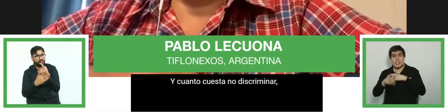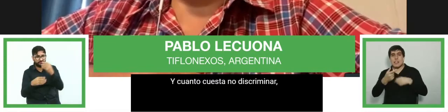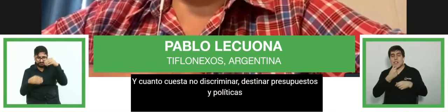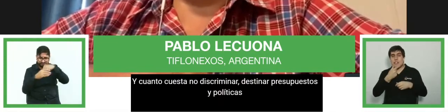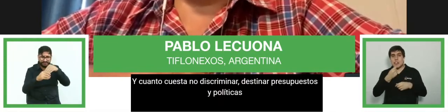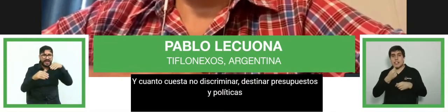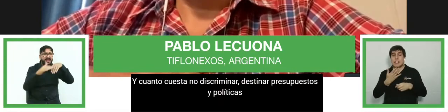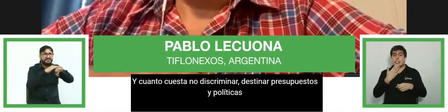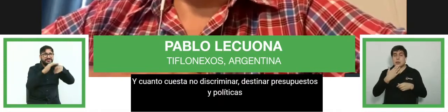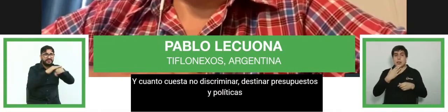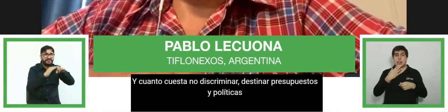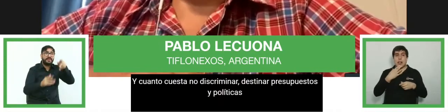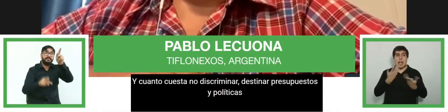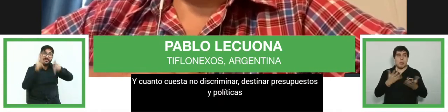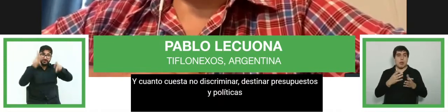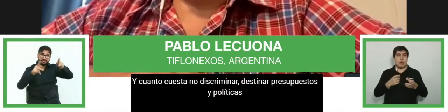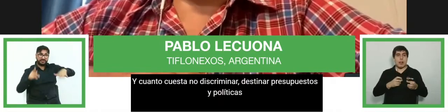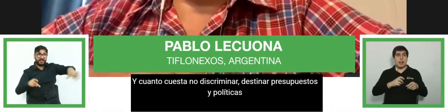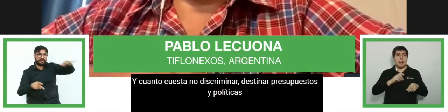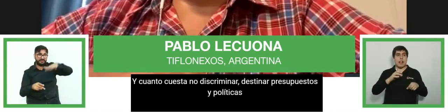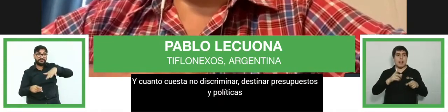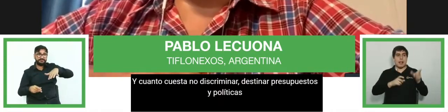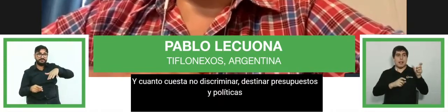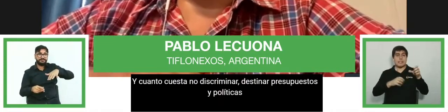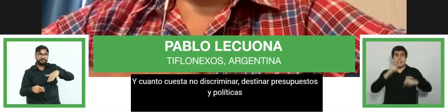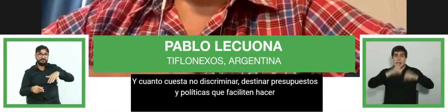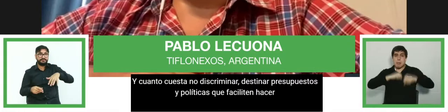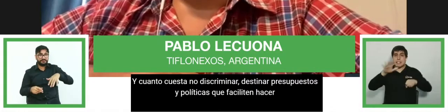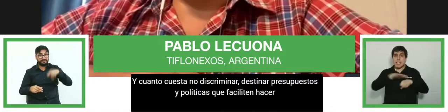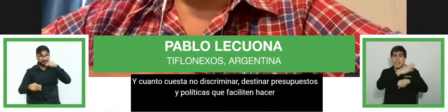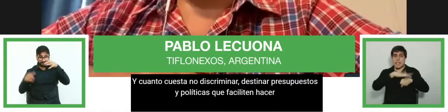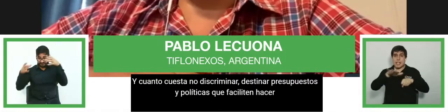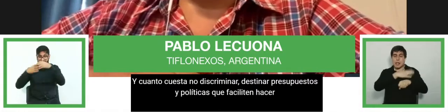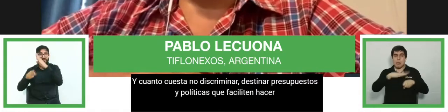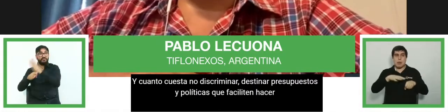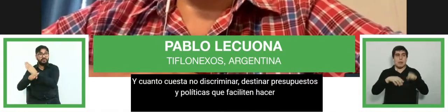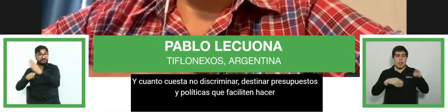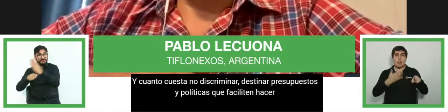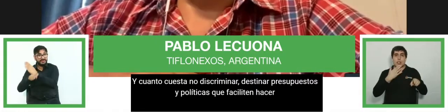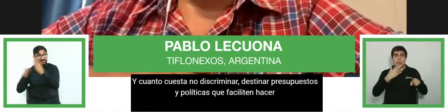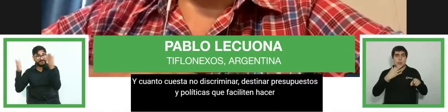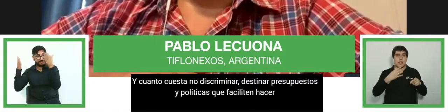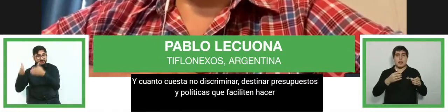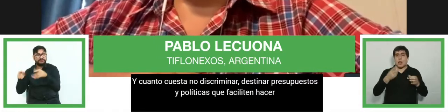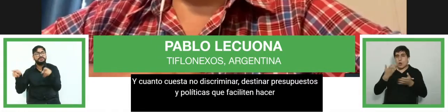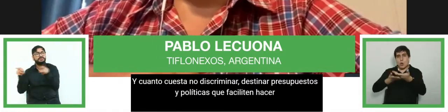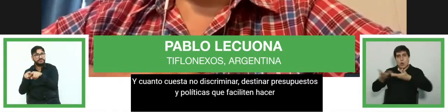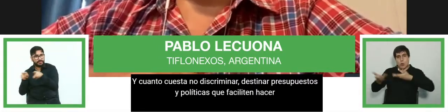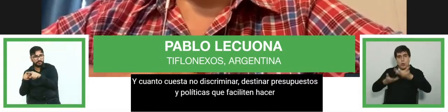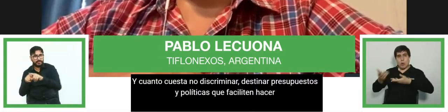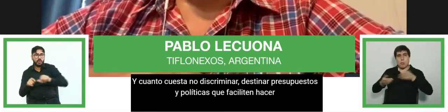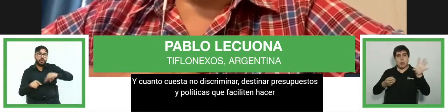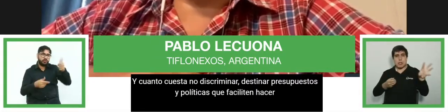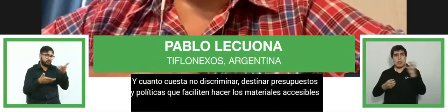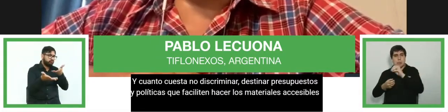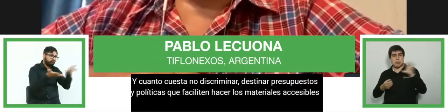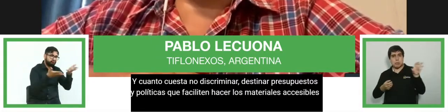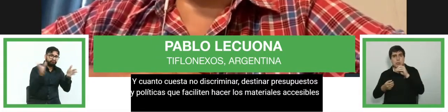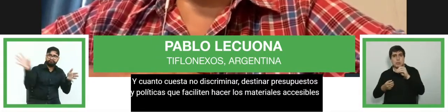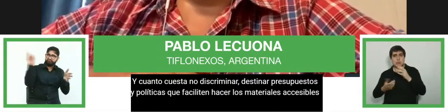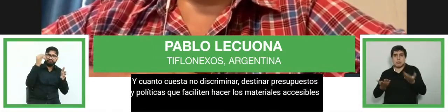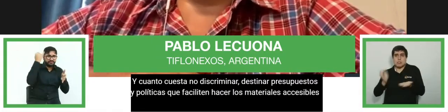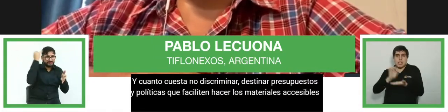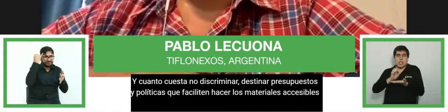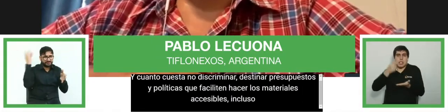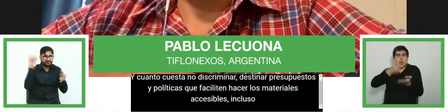editoriales aporten los archivos digitales o tengan que ser responsables de hacer las versiones accesibles si el Estado compra libros,